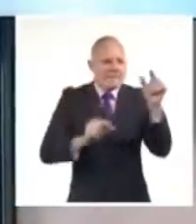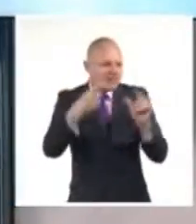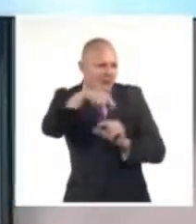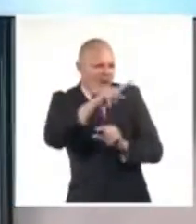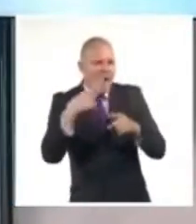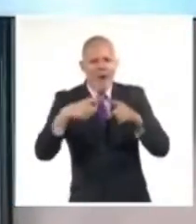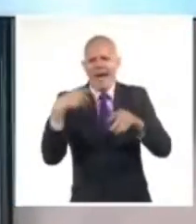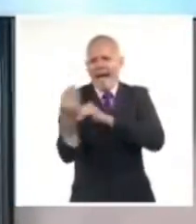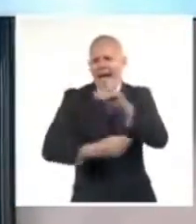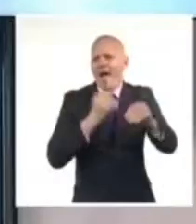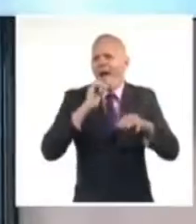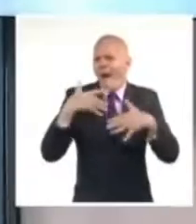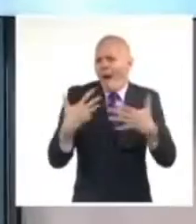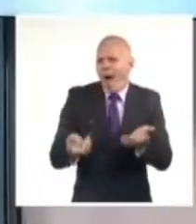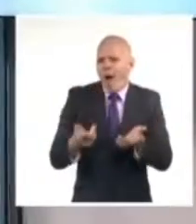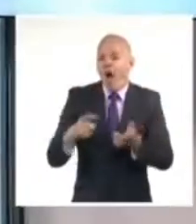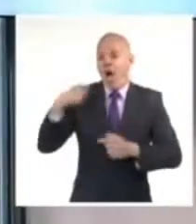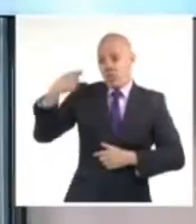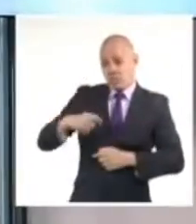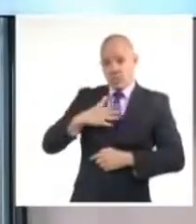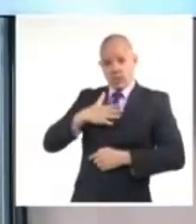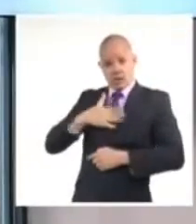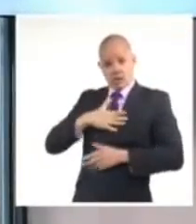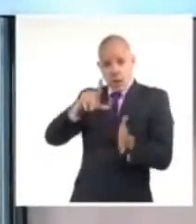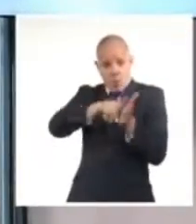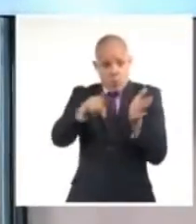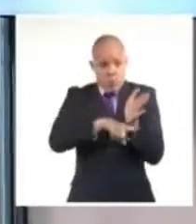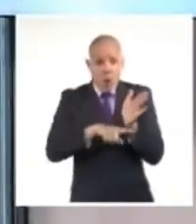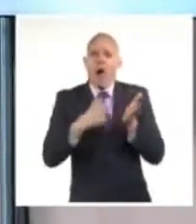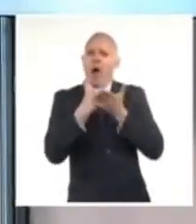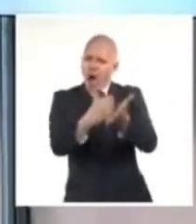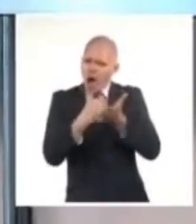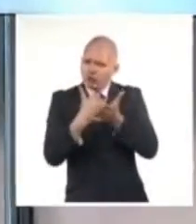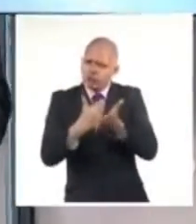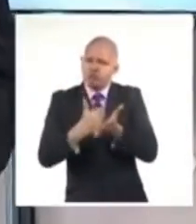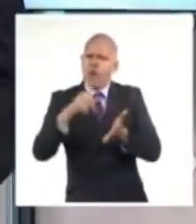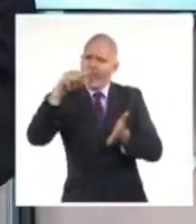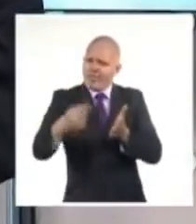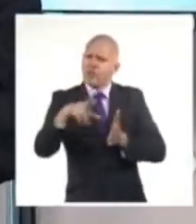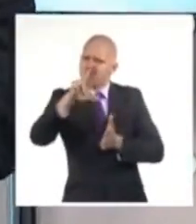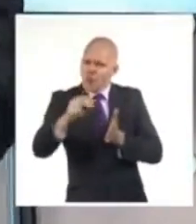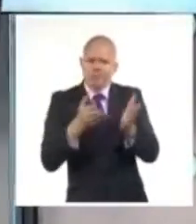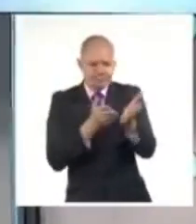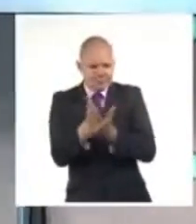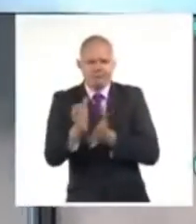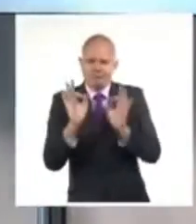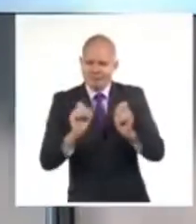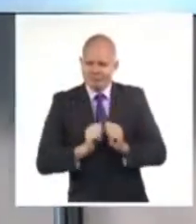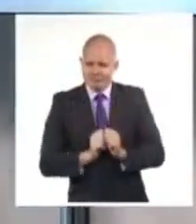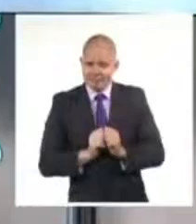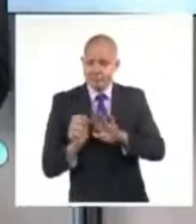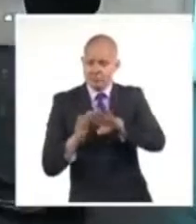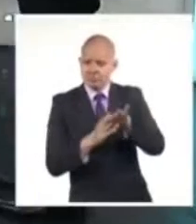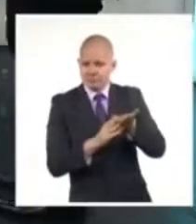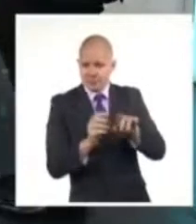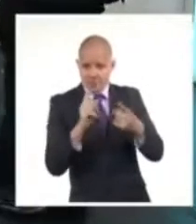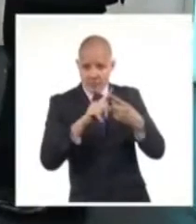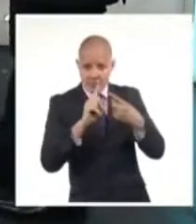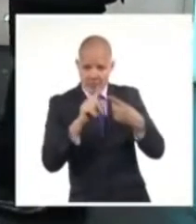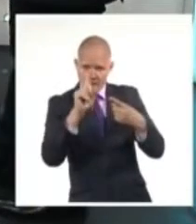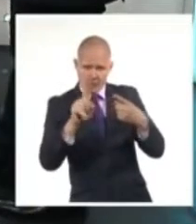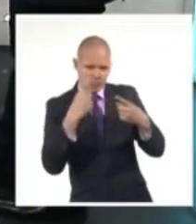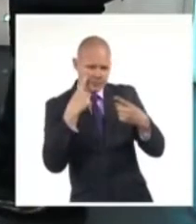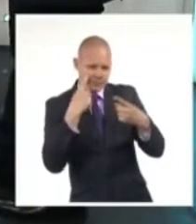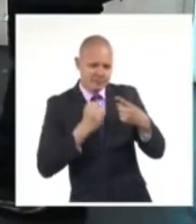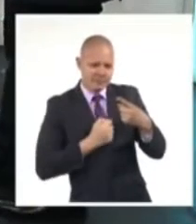desde la ciencia del derecho se ha tomado parte en estas transformaciones y se ha contribuido y además se va a seguir avanzando. Primero, yo quisiera recordar, cuando hablamos